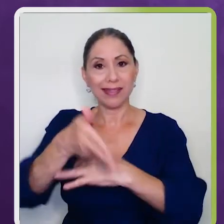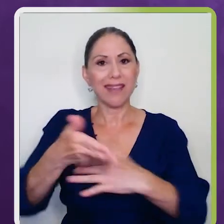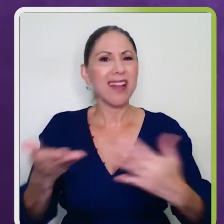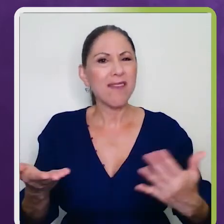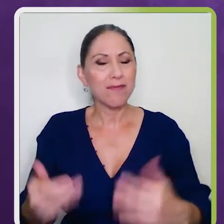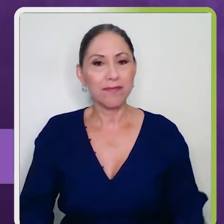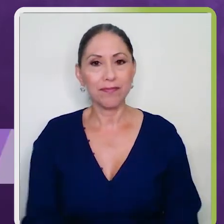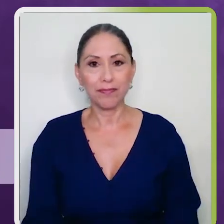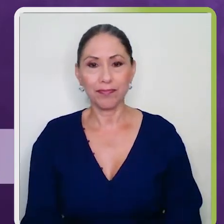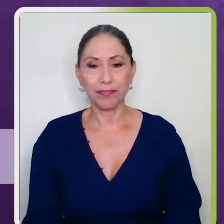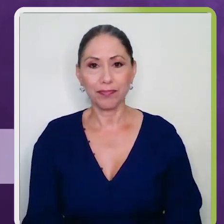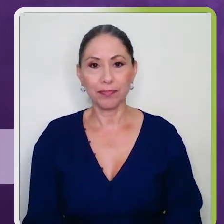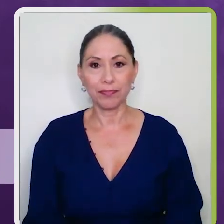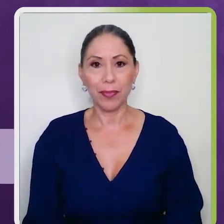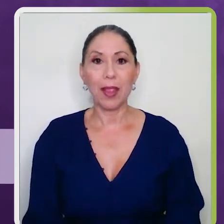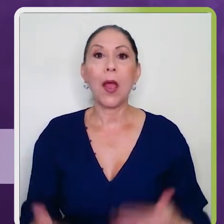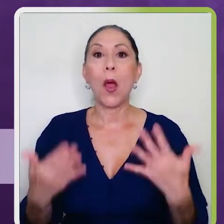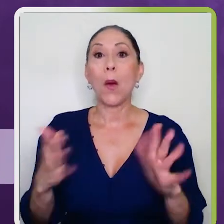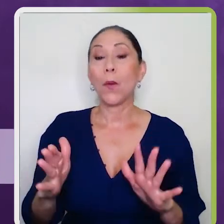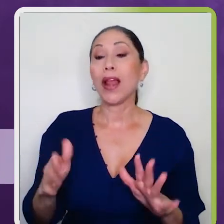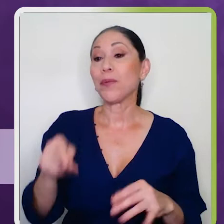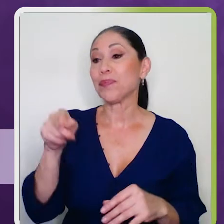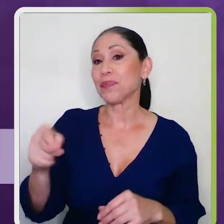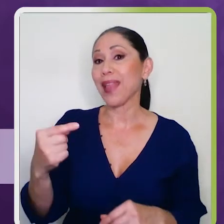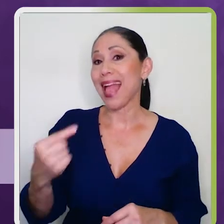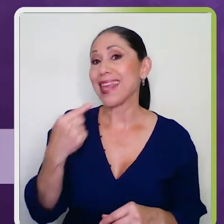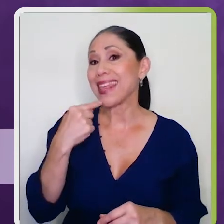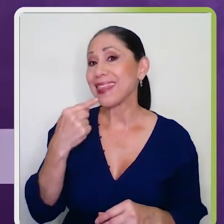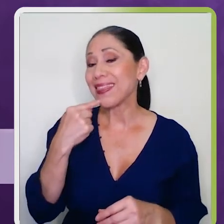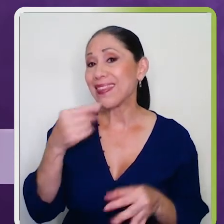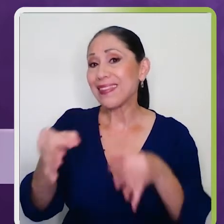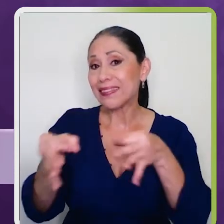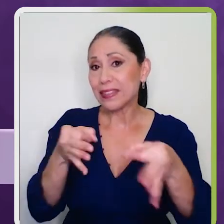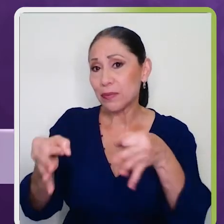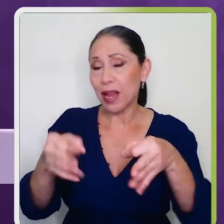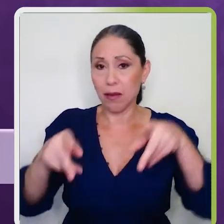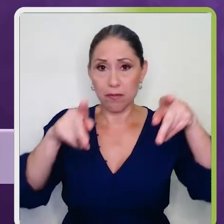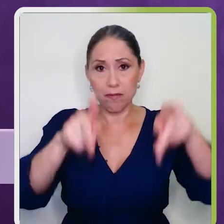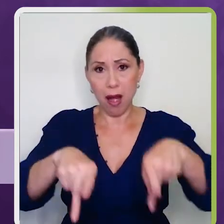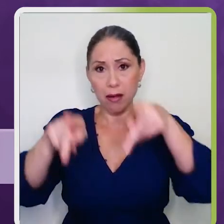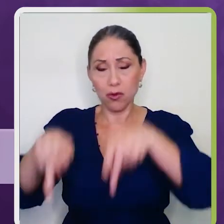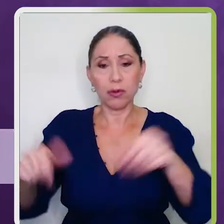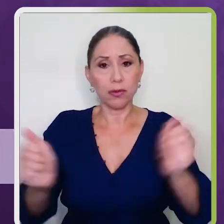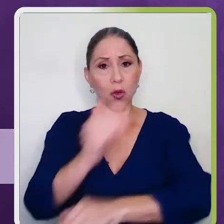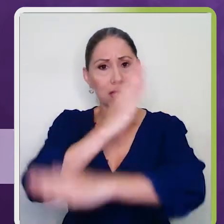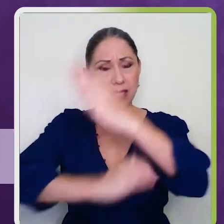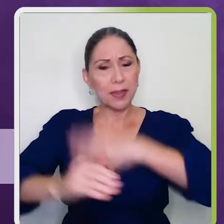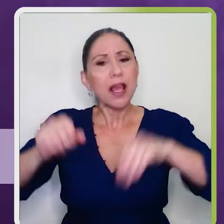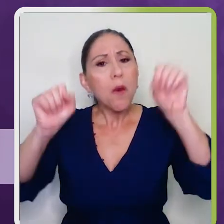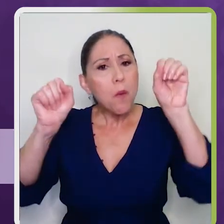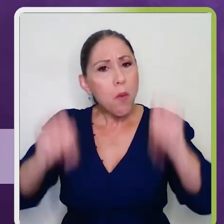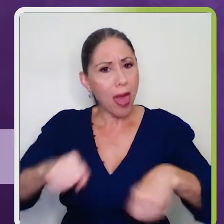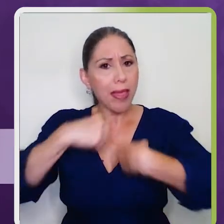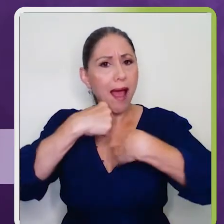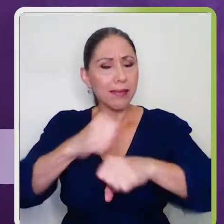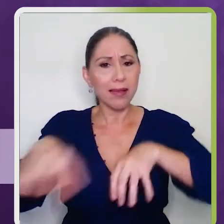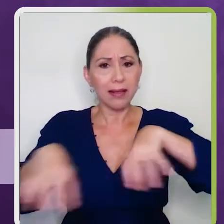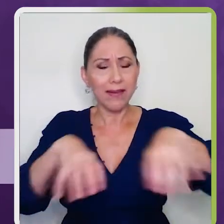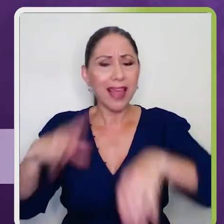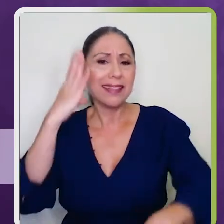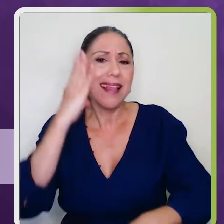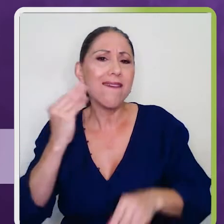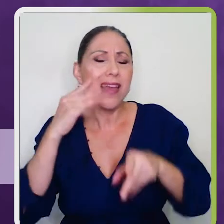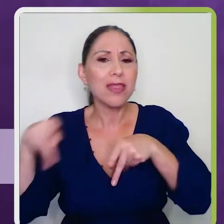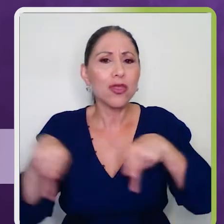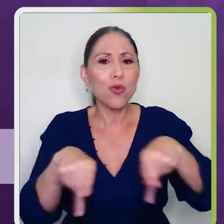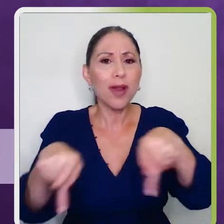Bueno, la reseña que se da es que personas con discapacidad pueden realizar actividades de aventura. Costa Rica es